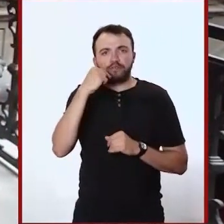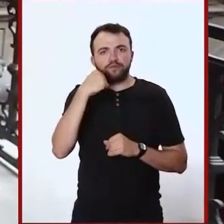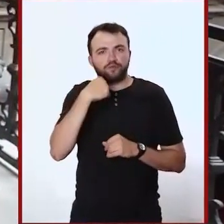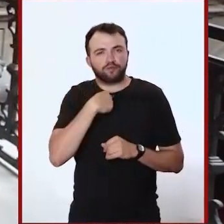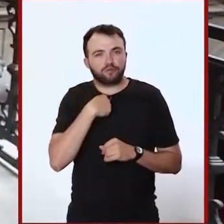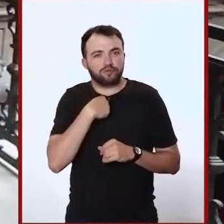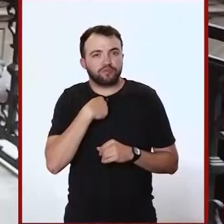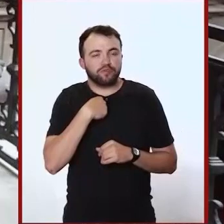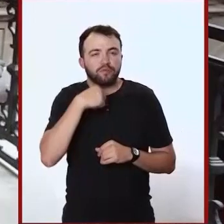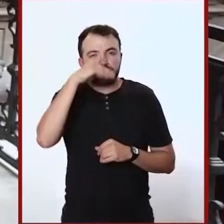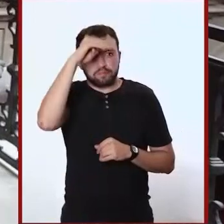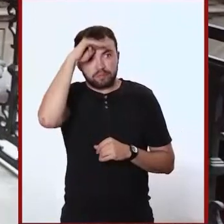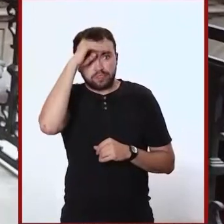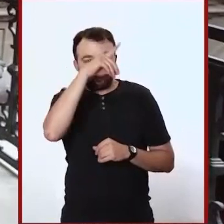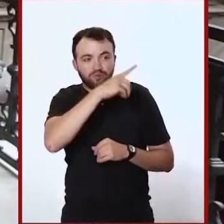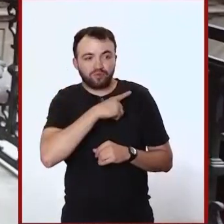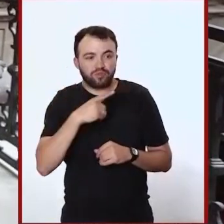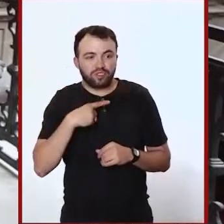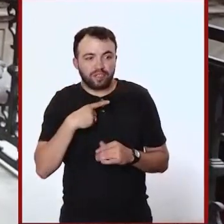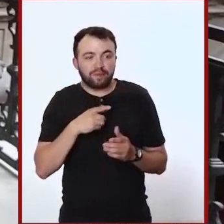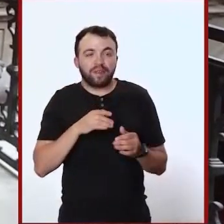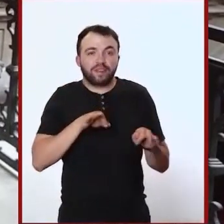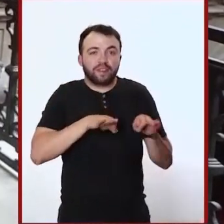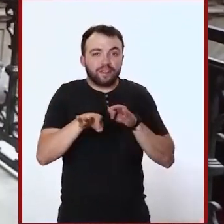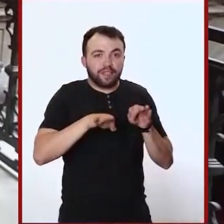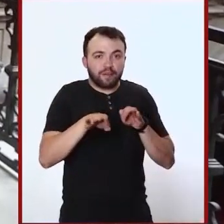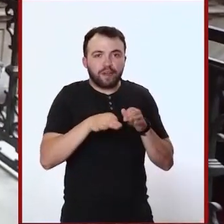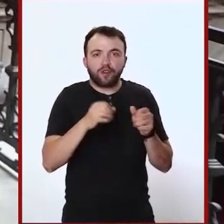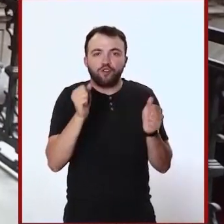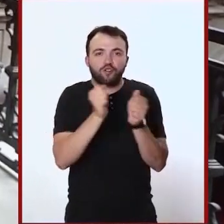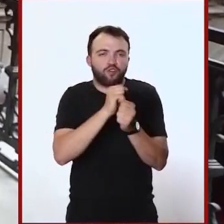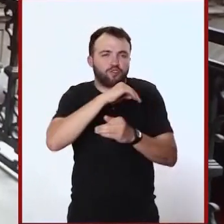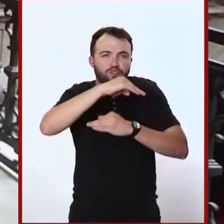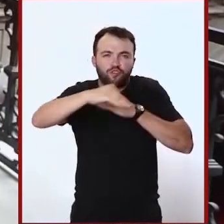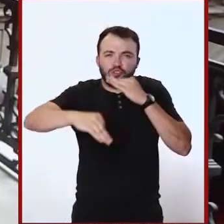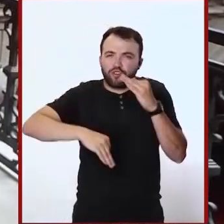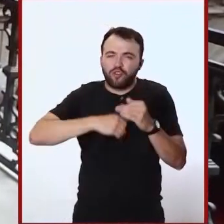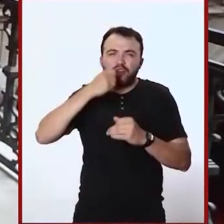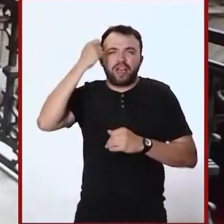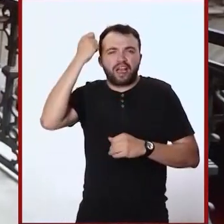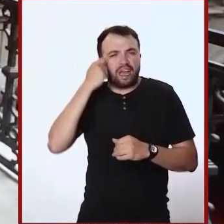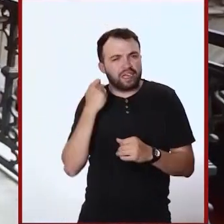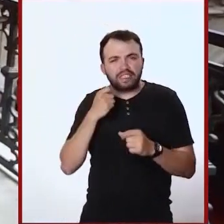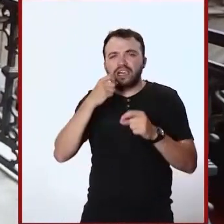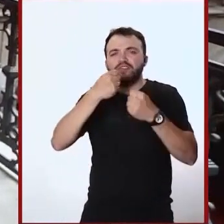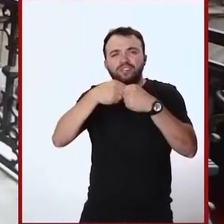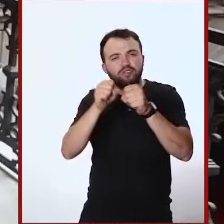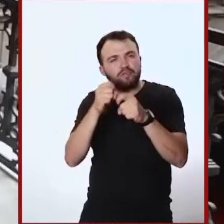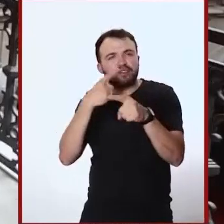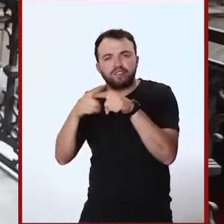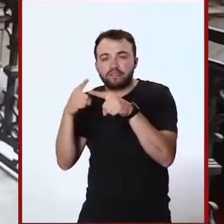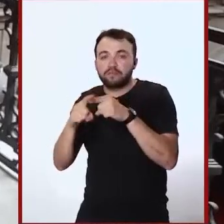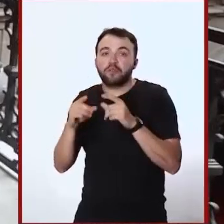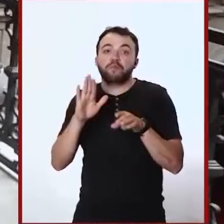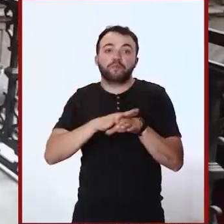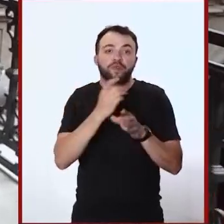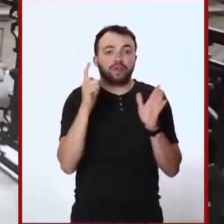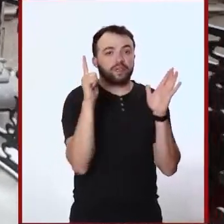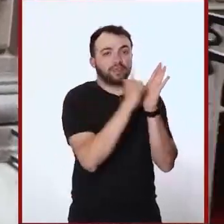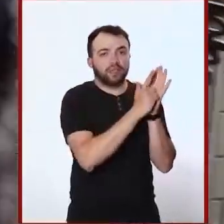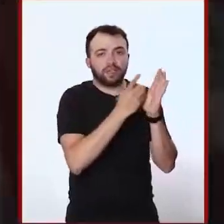trabajo con todas las prestaciones que por ley nos corresponden. Y eso que todavía no hemos hablado con nuestro siguiente invitado. Vamos con